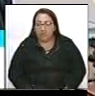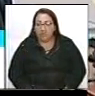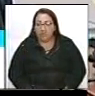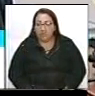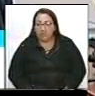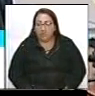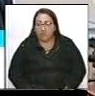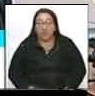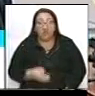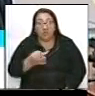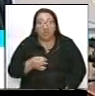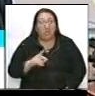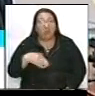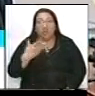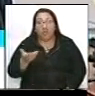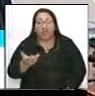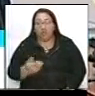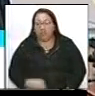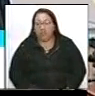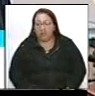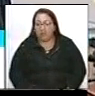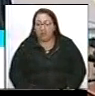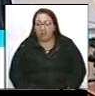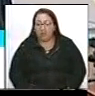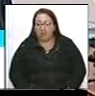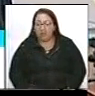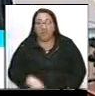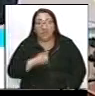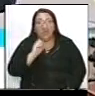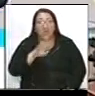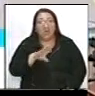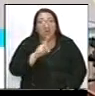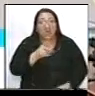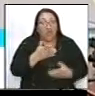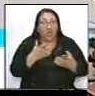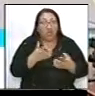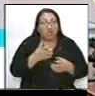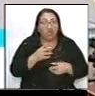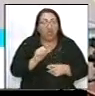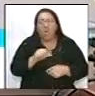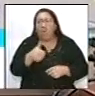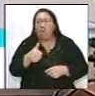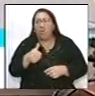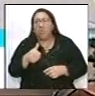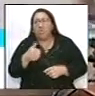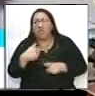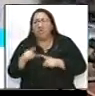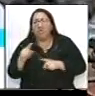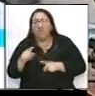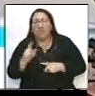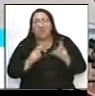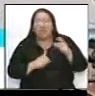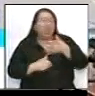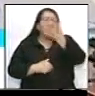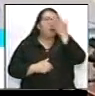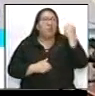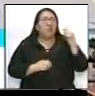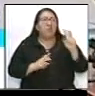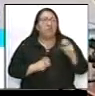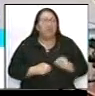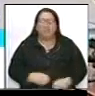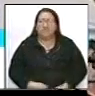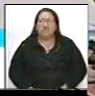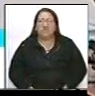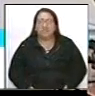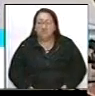no podemos decir una cosa un día y después especular con que la gente ya se olvidó de ese tema